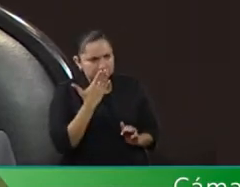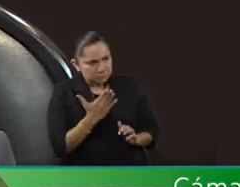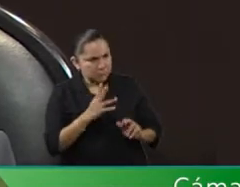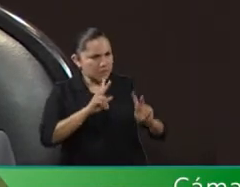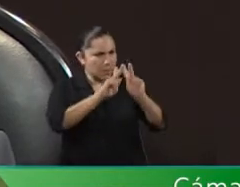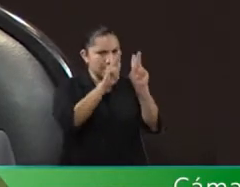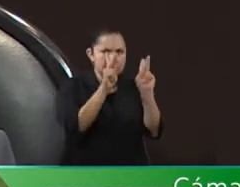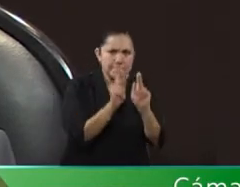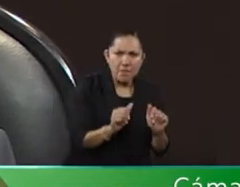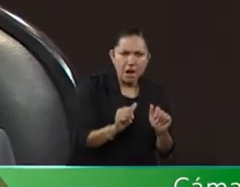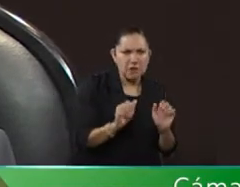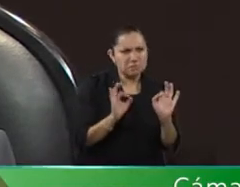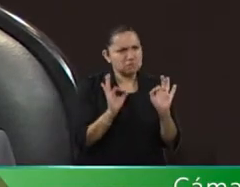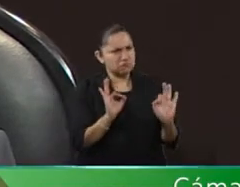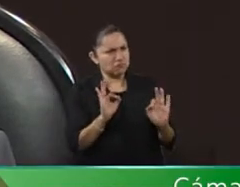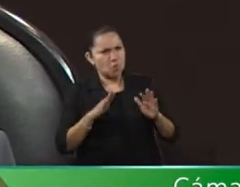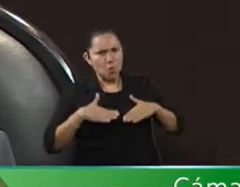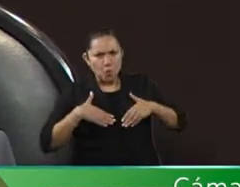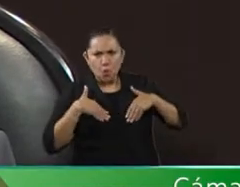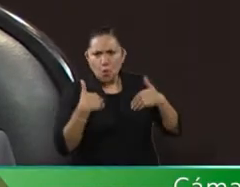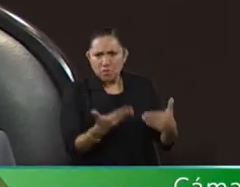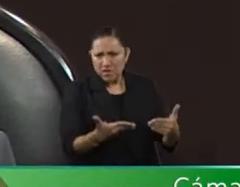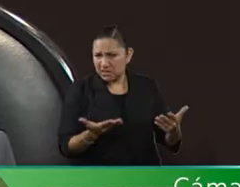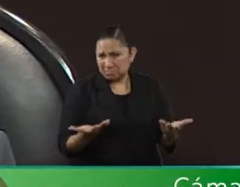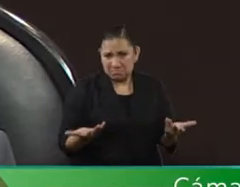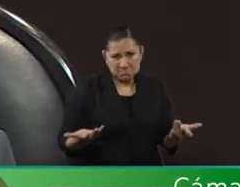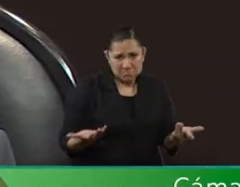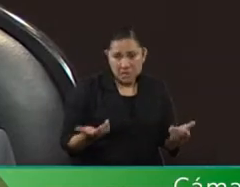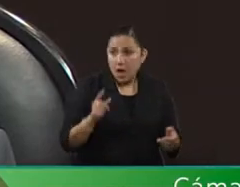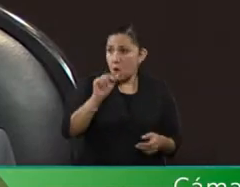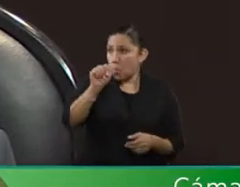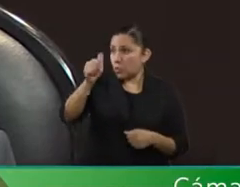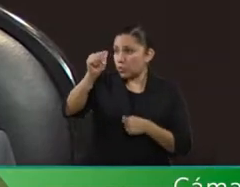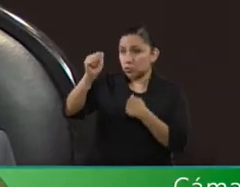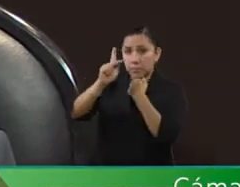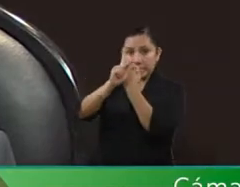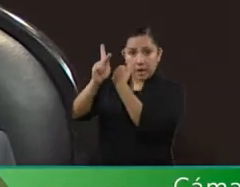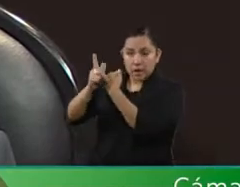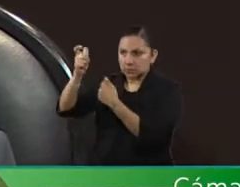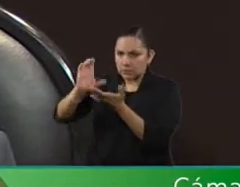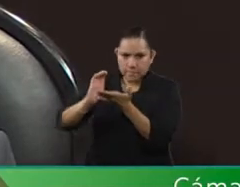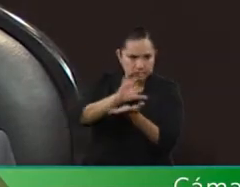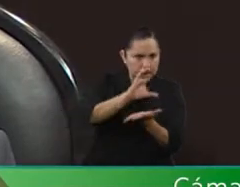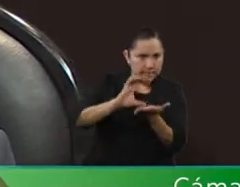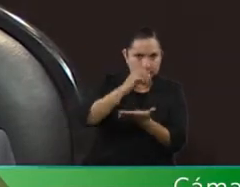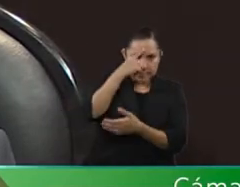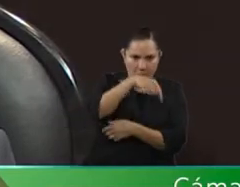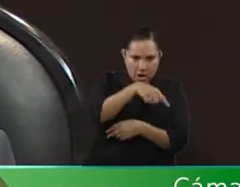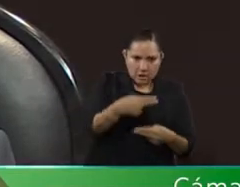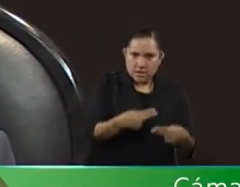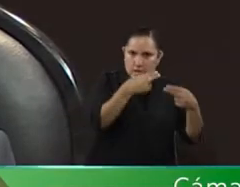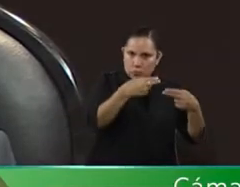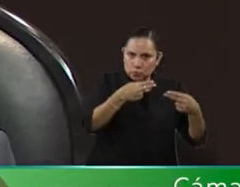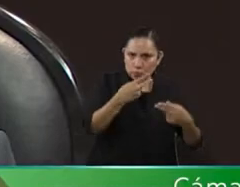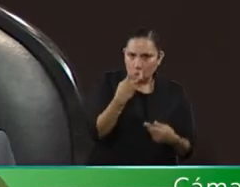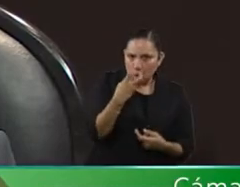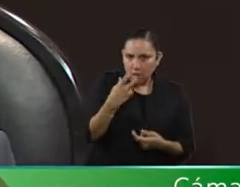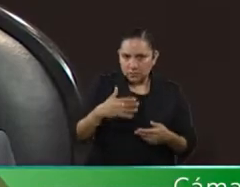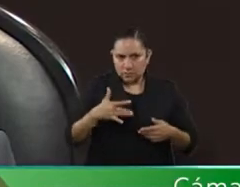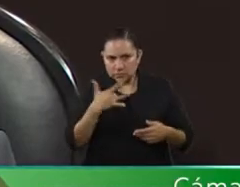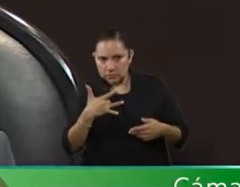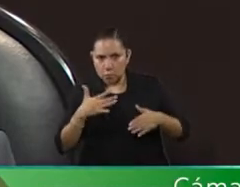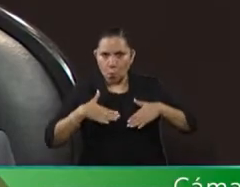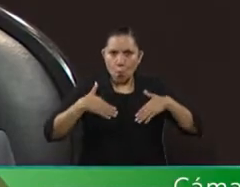en nuestro país y mucho menos las inversiones extranjeras vienen confiadas a invertir en nuestro país. Hay